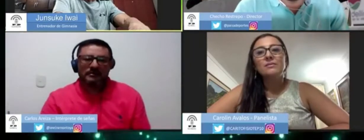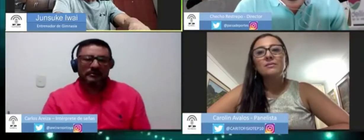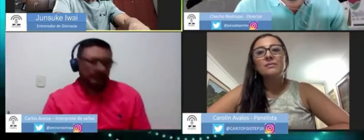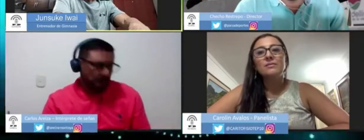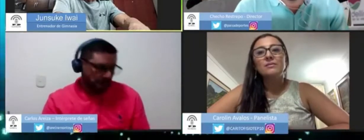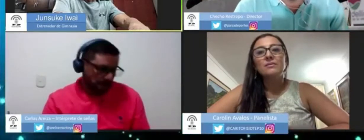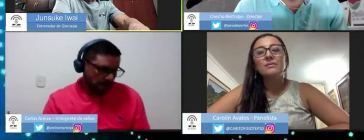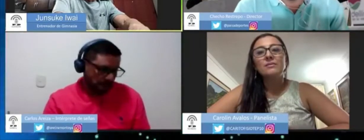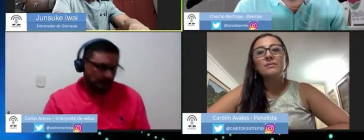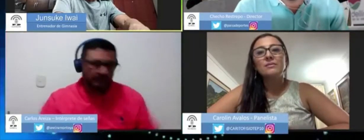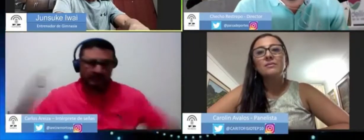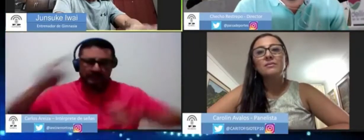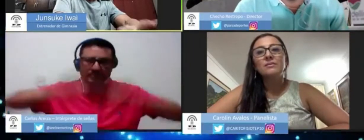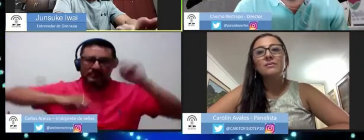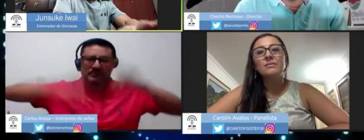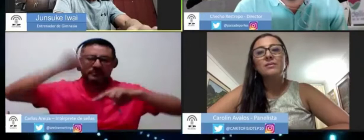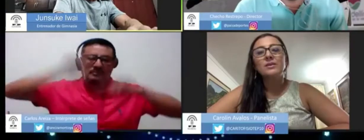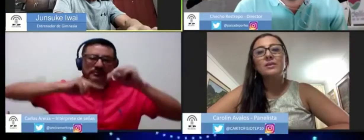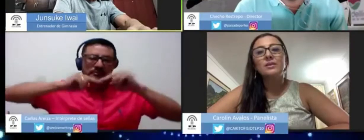construcción de